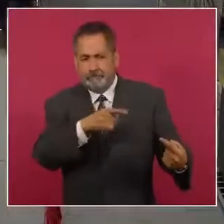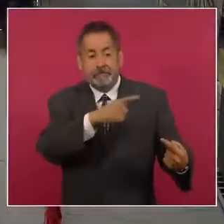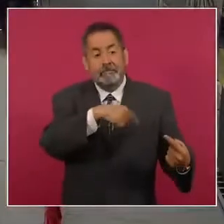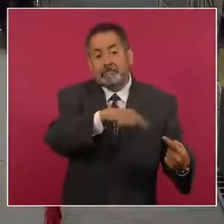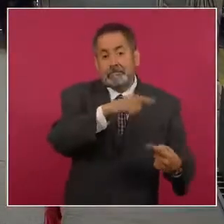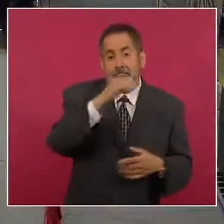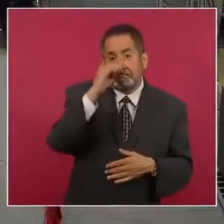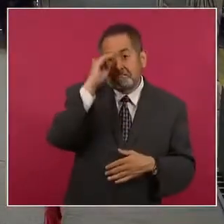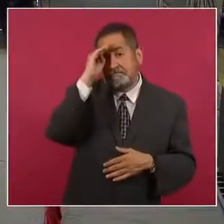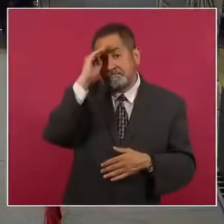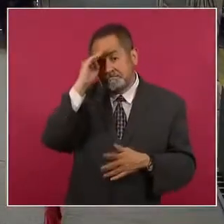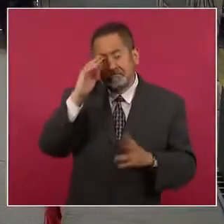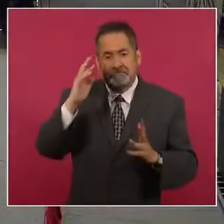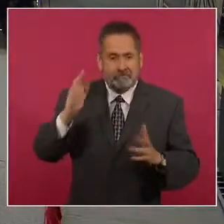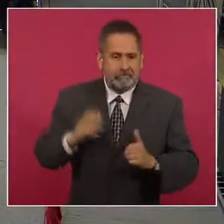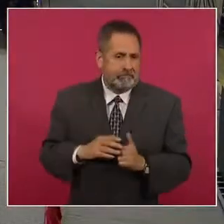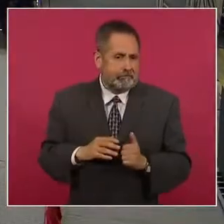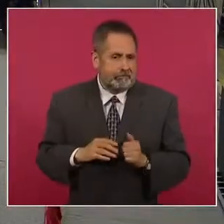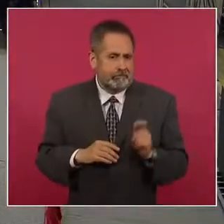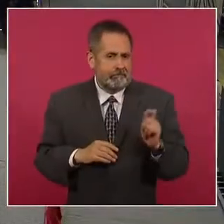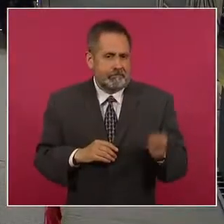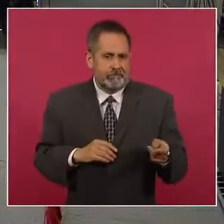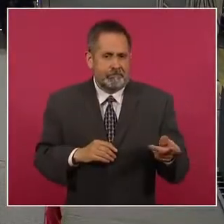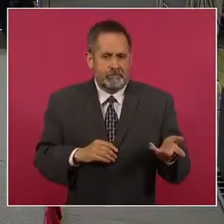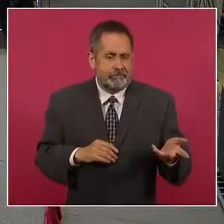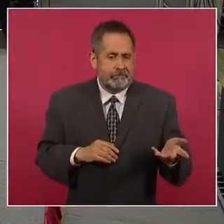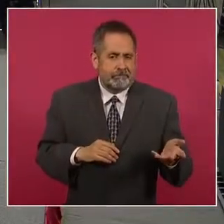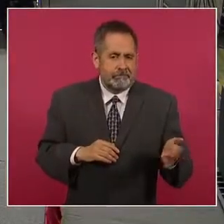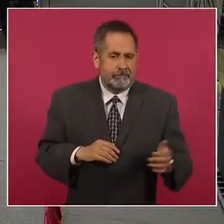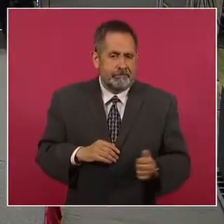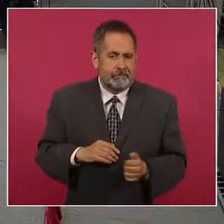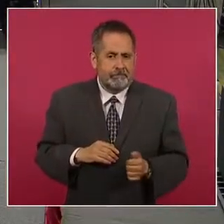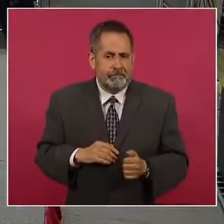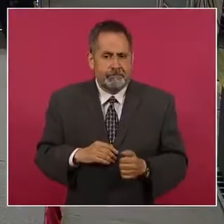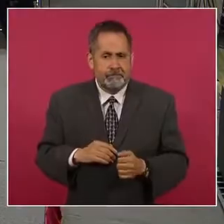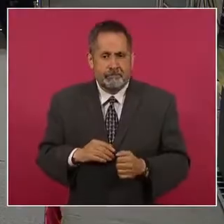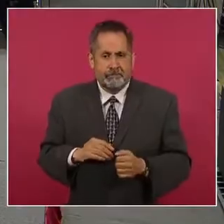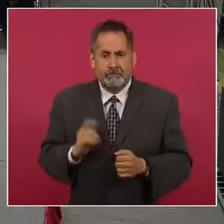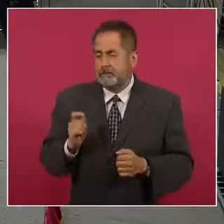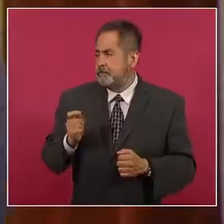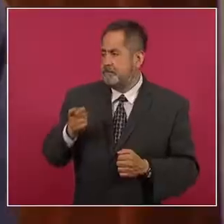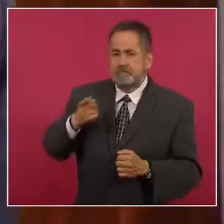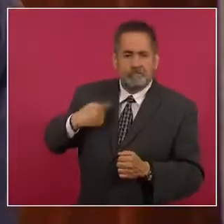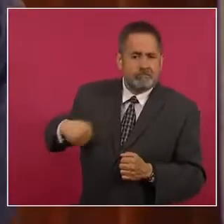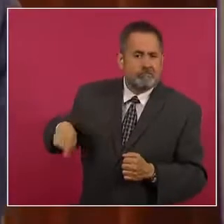pensaron de que nosotros